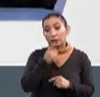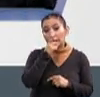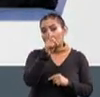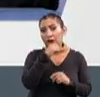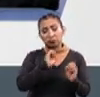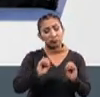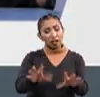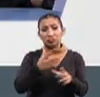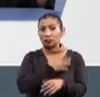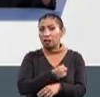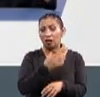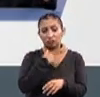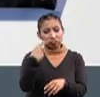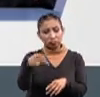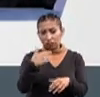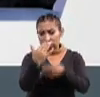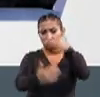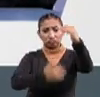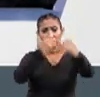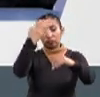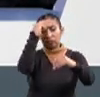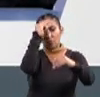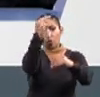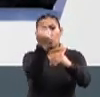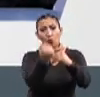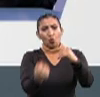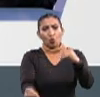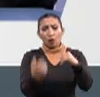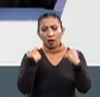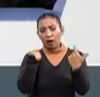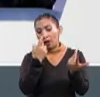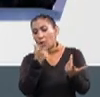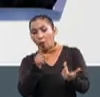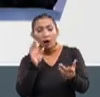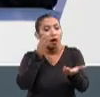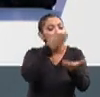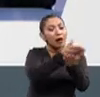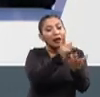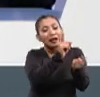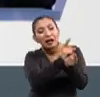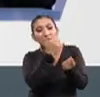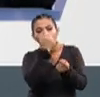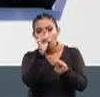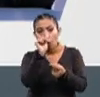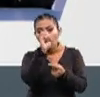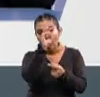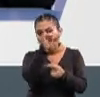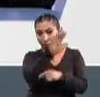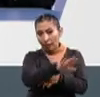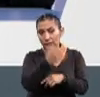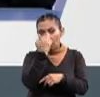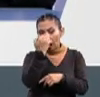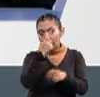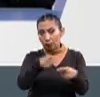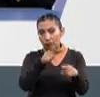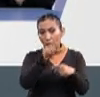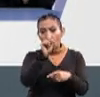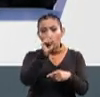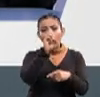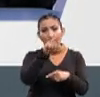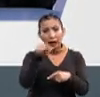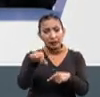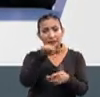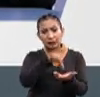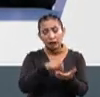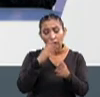que dejen a sus hijos pues desarrollar ese talento, que se aproximen a las escuelas. Bueno, la UNAM, en el caso de la Facultad de Música de la UNAM, el